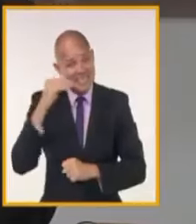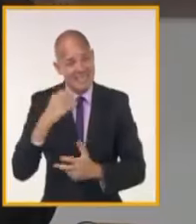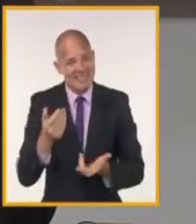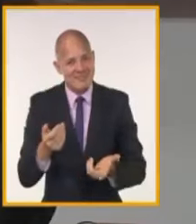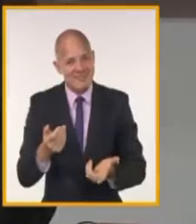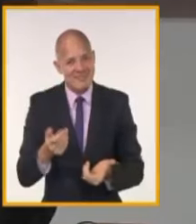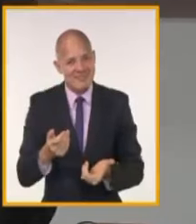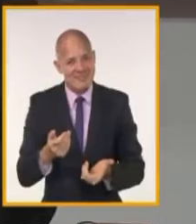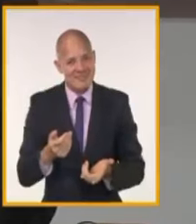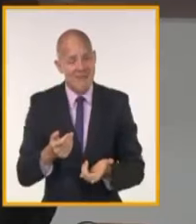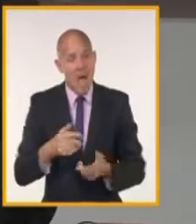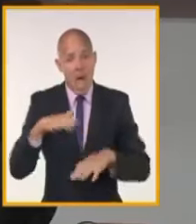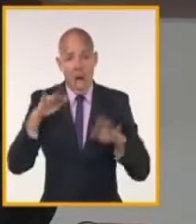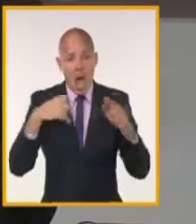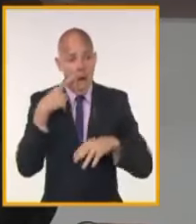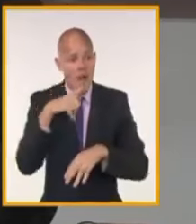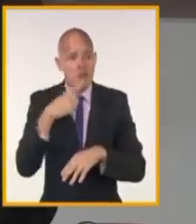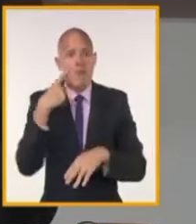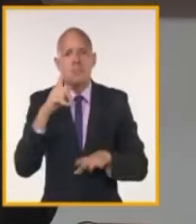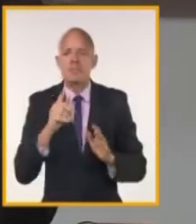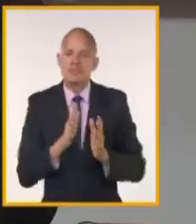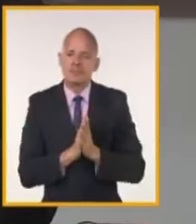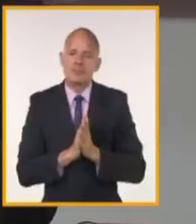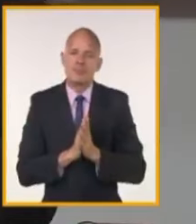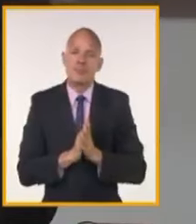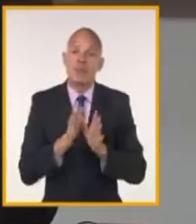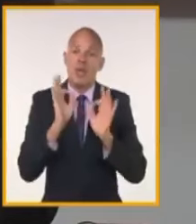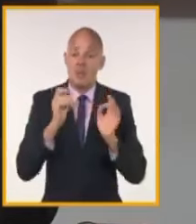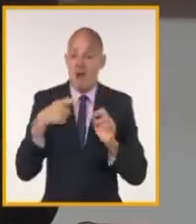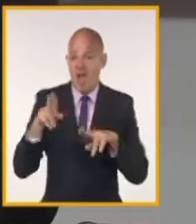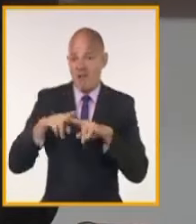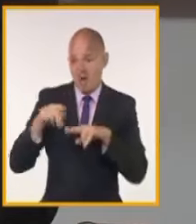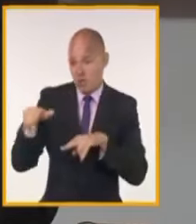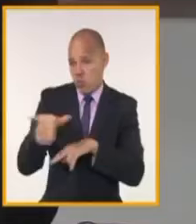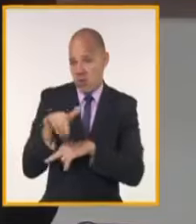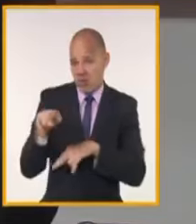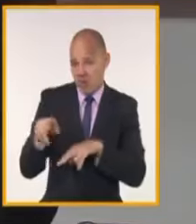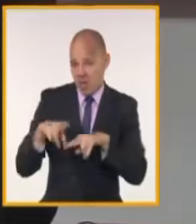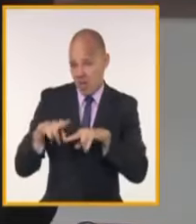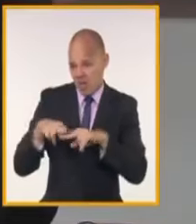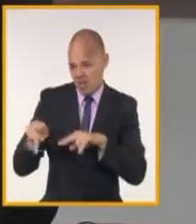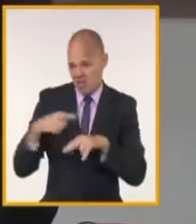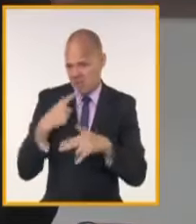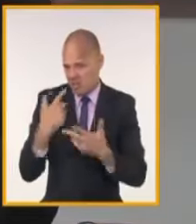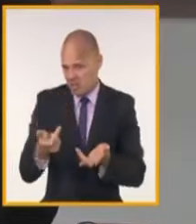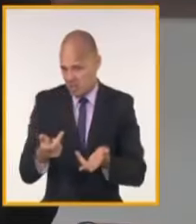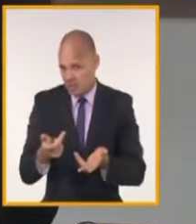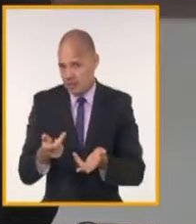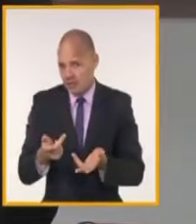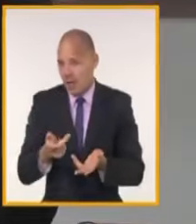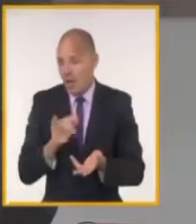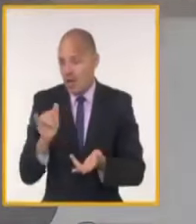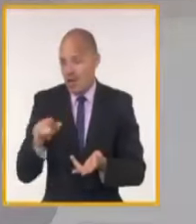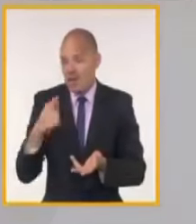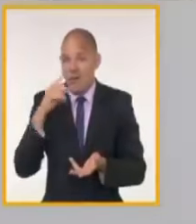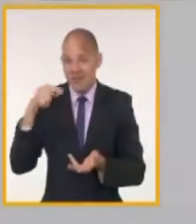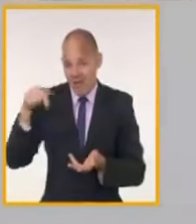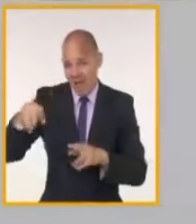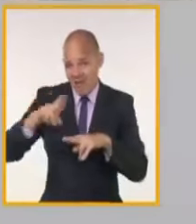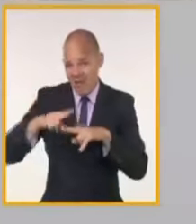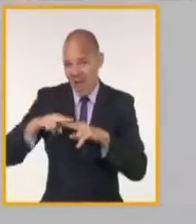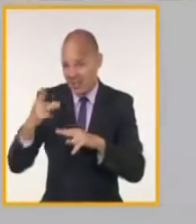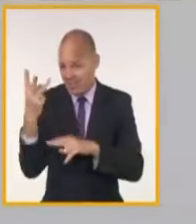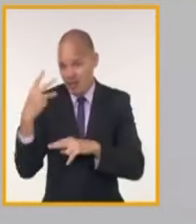a sus casas y se quedan El ejemplo está en este Habana que los fue difícil incorporar las tres unidad por la